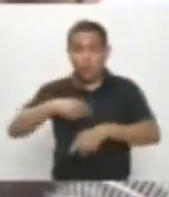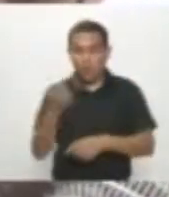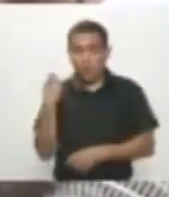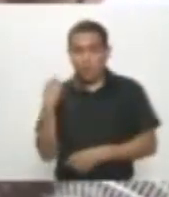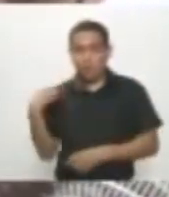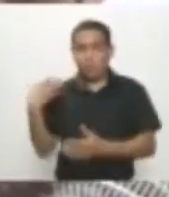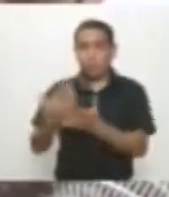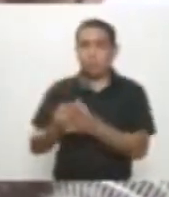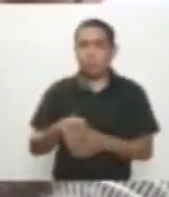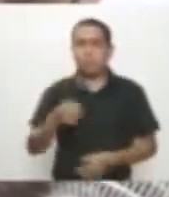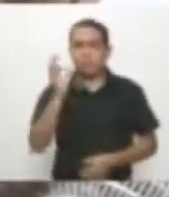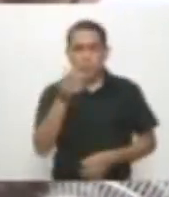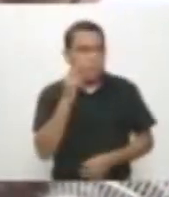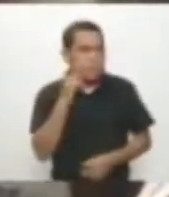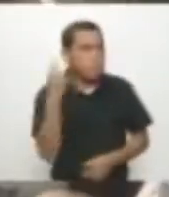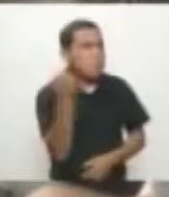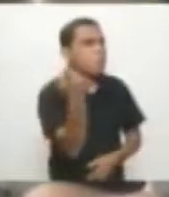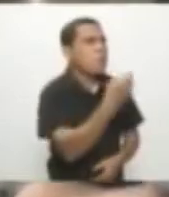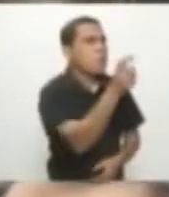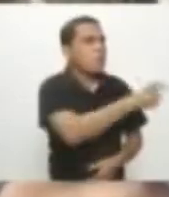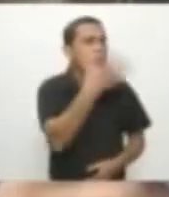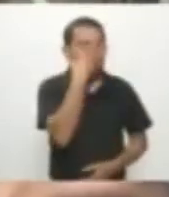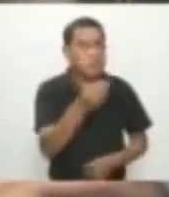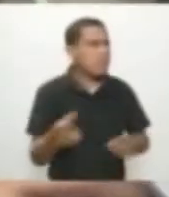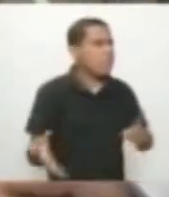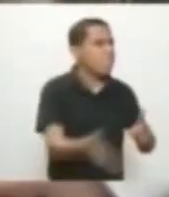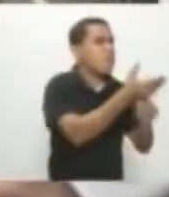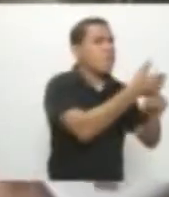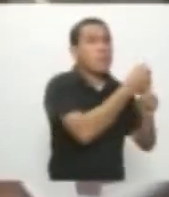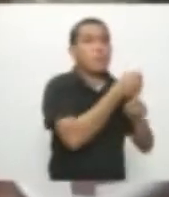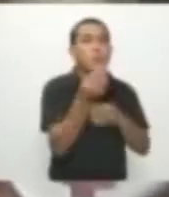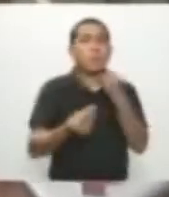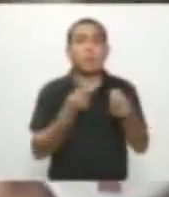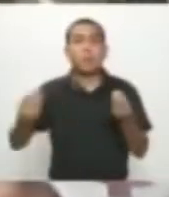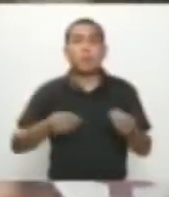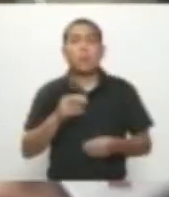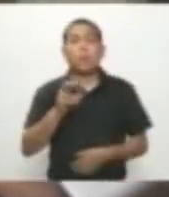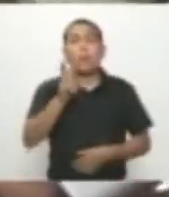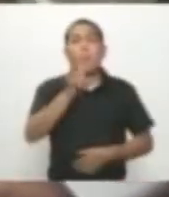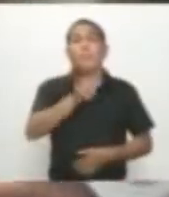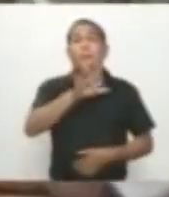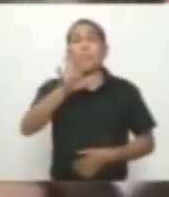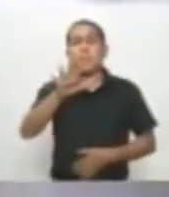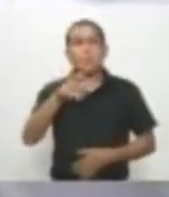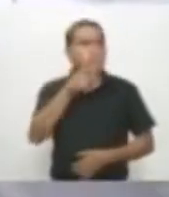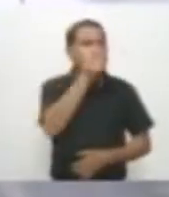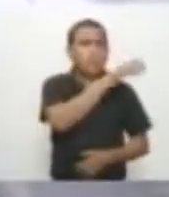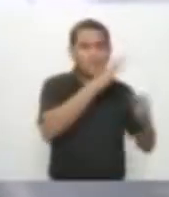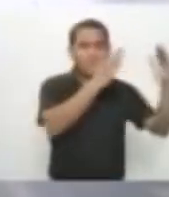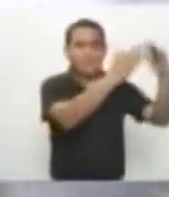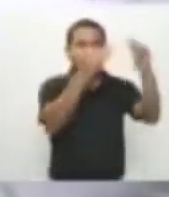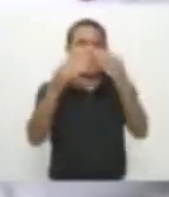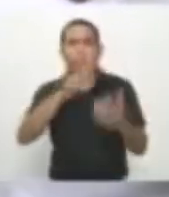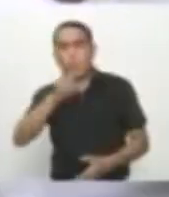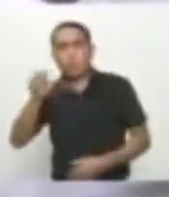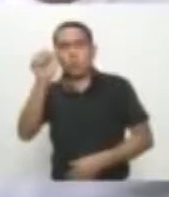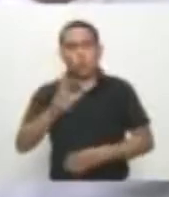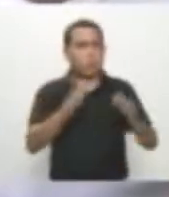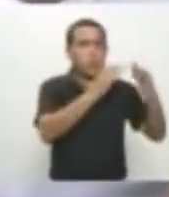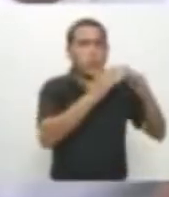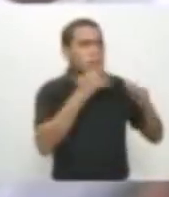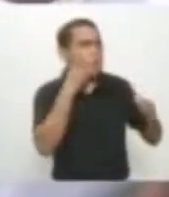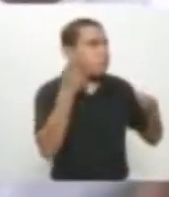para dar con los asesinos del joven bachiller. Confirmó que en total se han adelantado 25 órdenes de allanamiento en el norte y sur de la ciudad